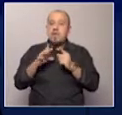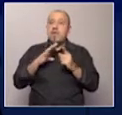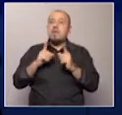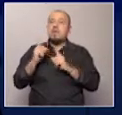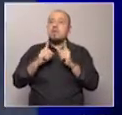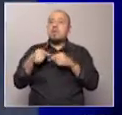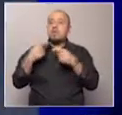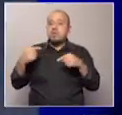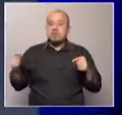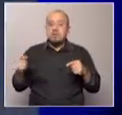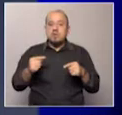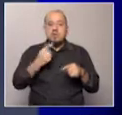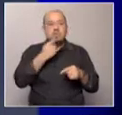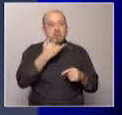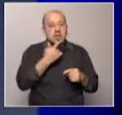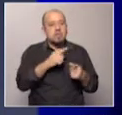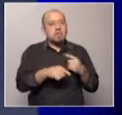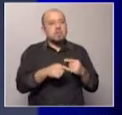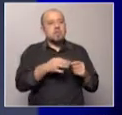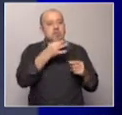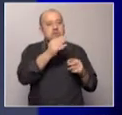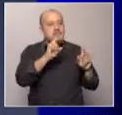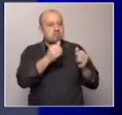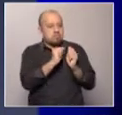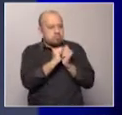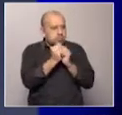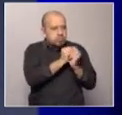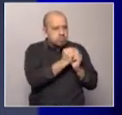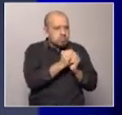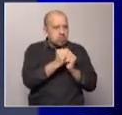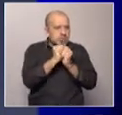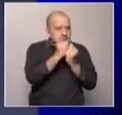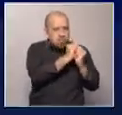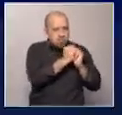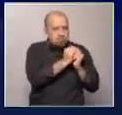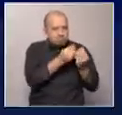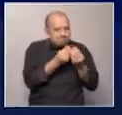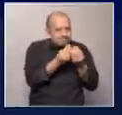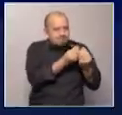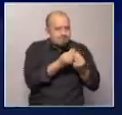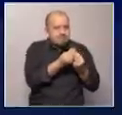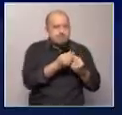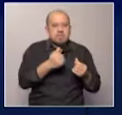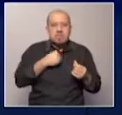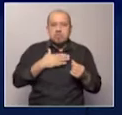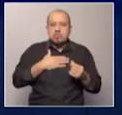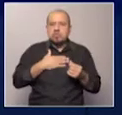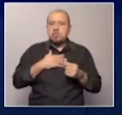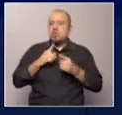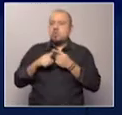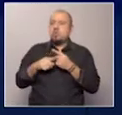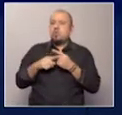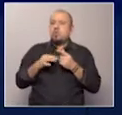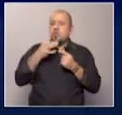cosas cuando dice por ejemplo problemas que hablamos de hacinamiento de malos tratos no tomamos varias varias dimensiones más que nada